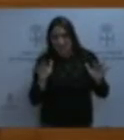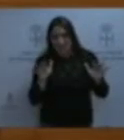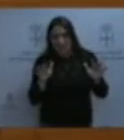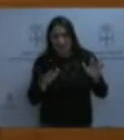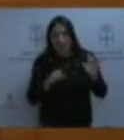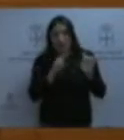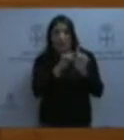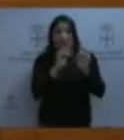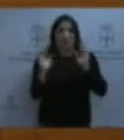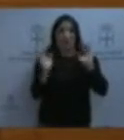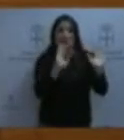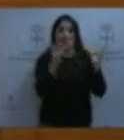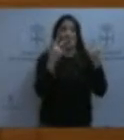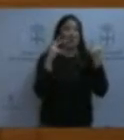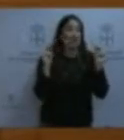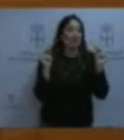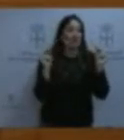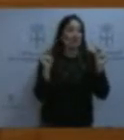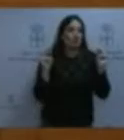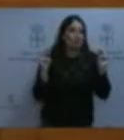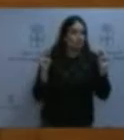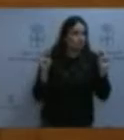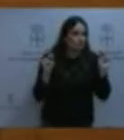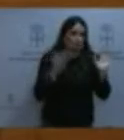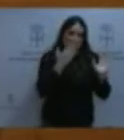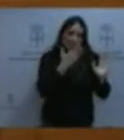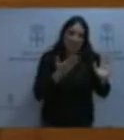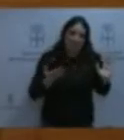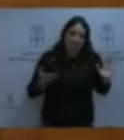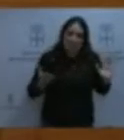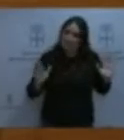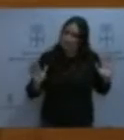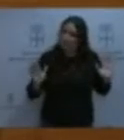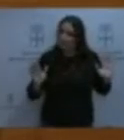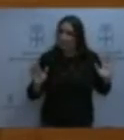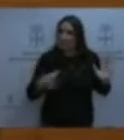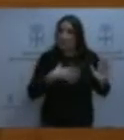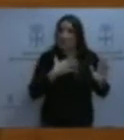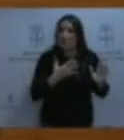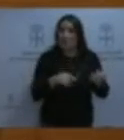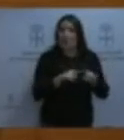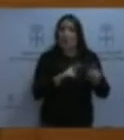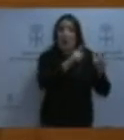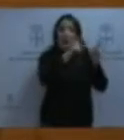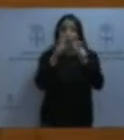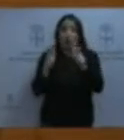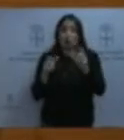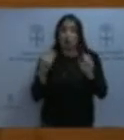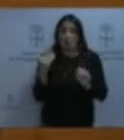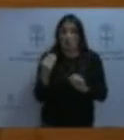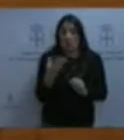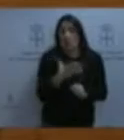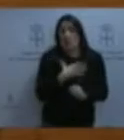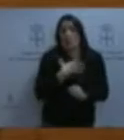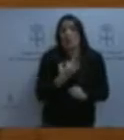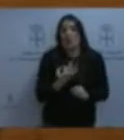la desestacionalización? Sinceramente, podría llenar otra vez, como ha pasado en los lagos de Covadonga, llenarse